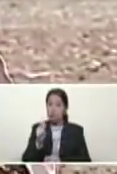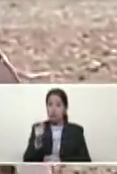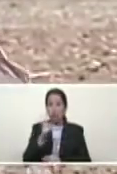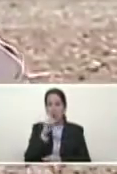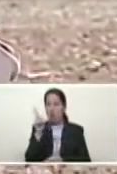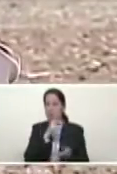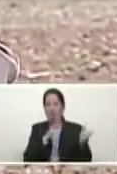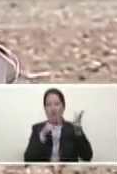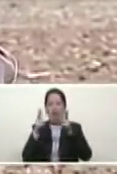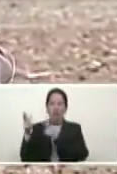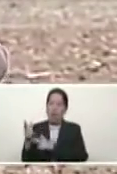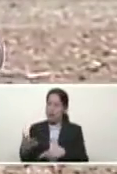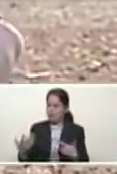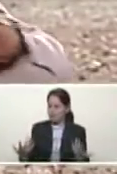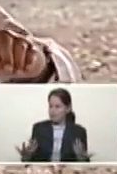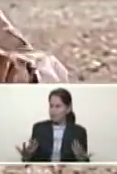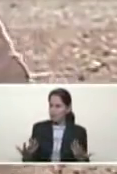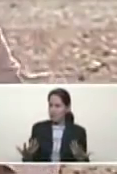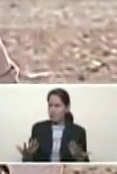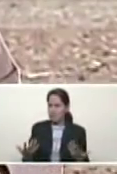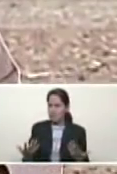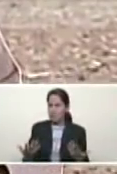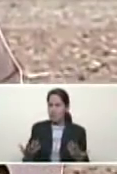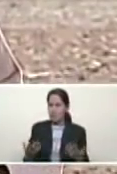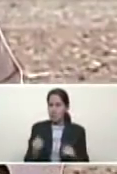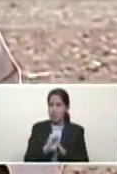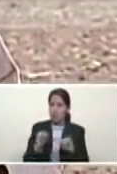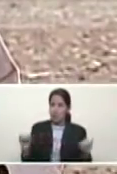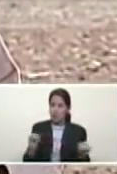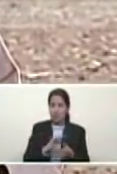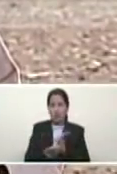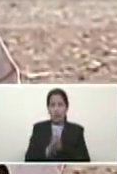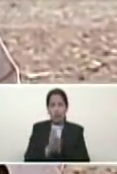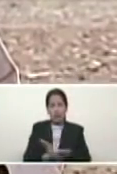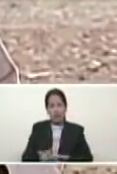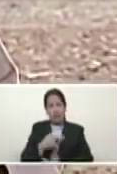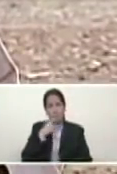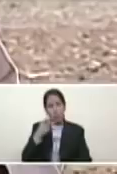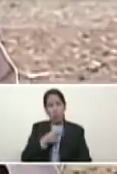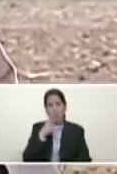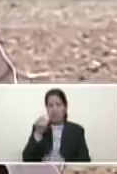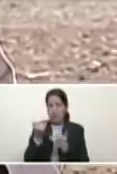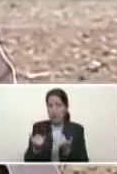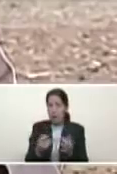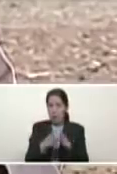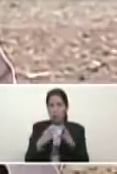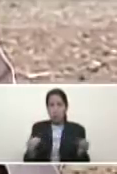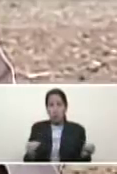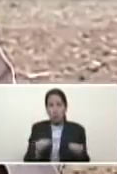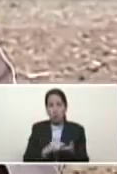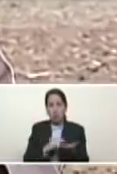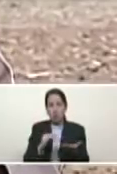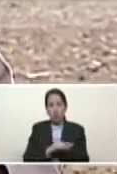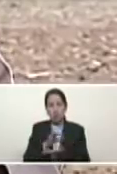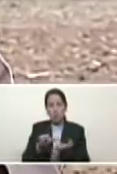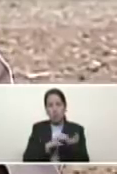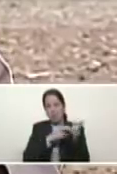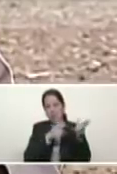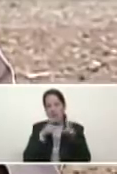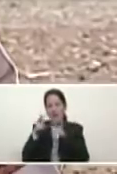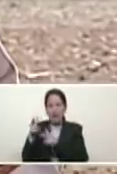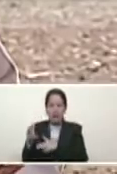bala. O es que se desechamos la política. Y ahora vamos a resolver nuestros problemas con